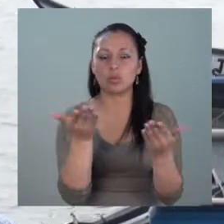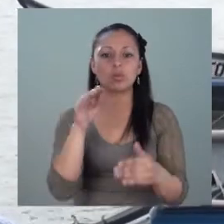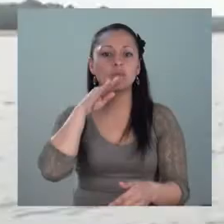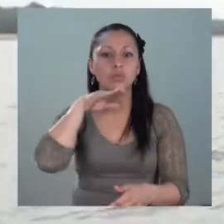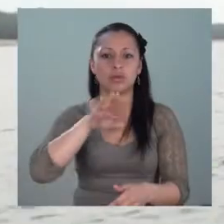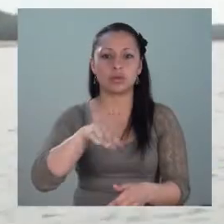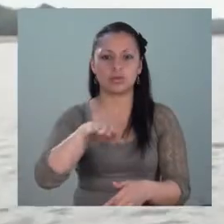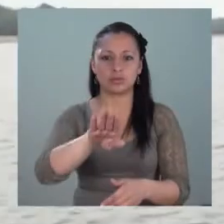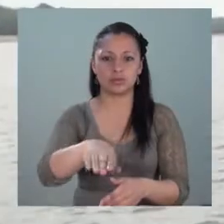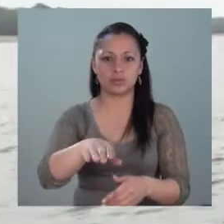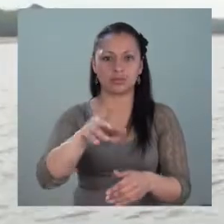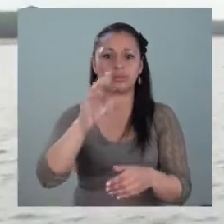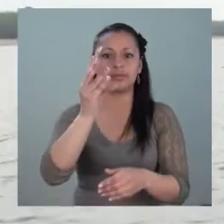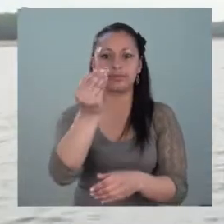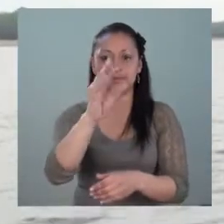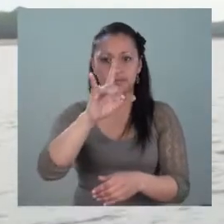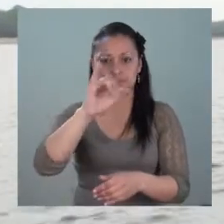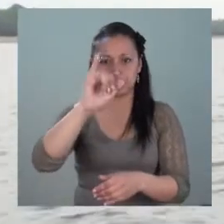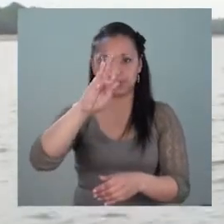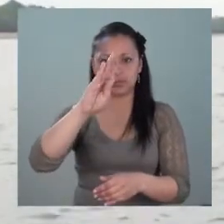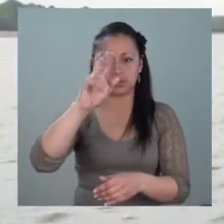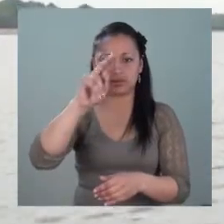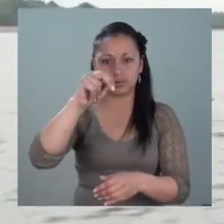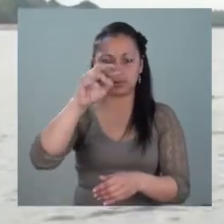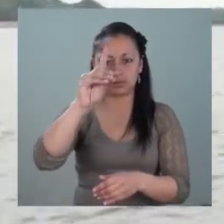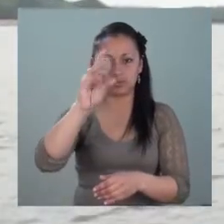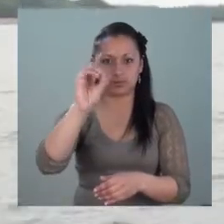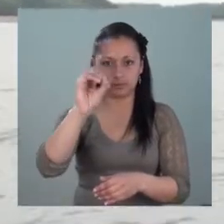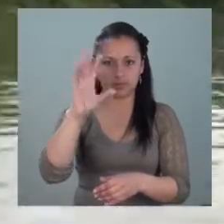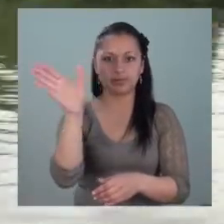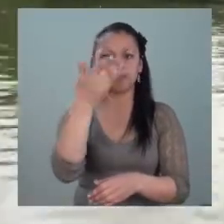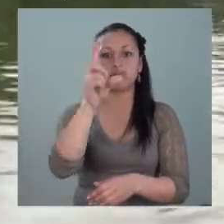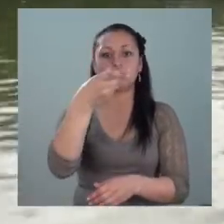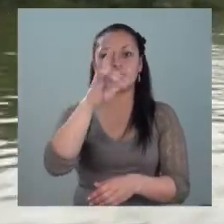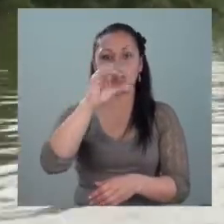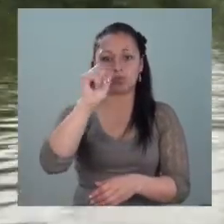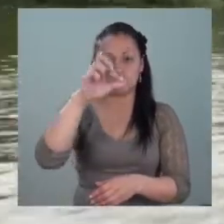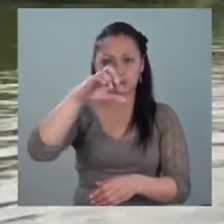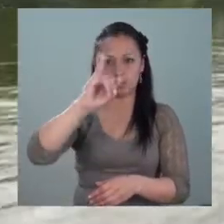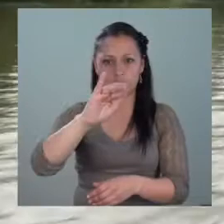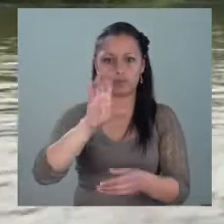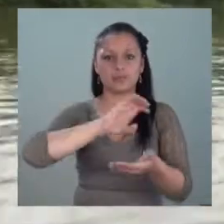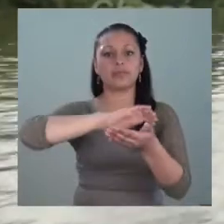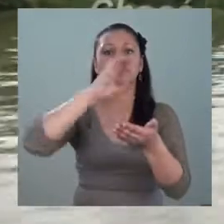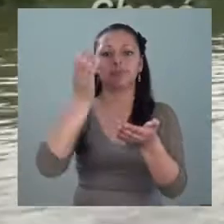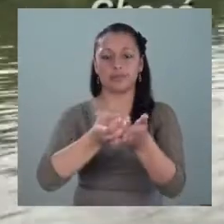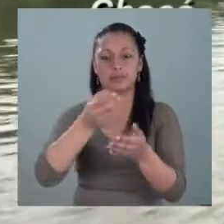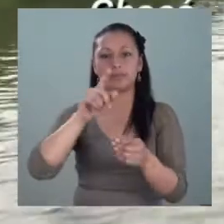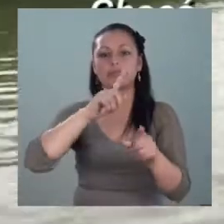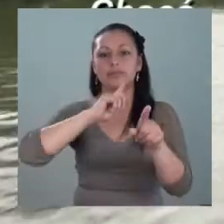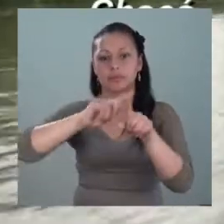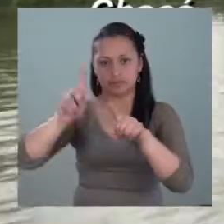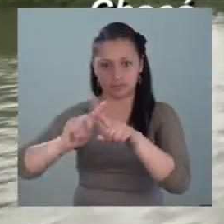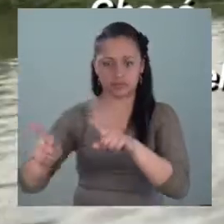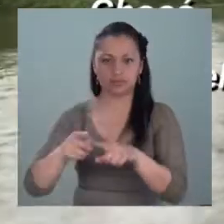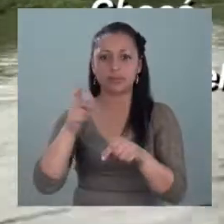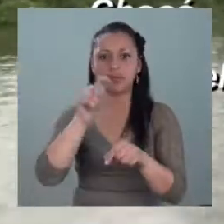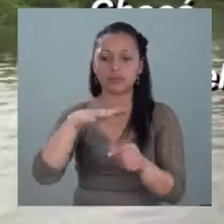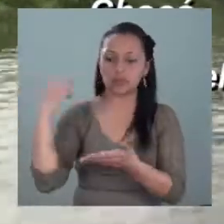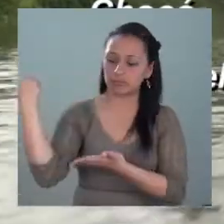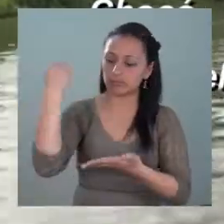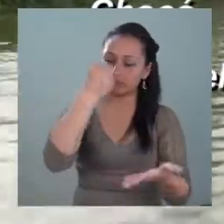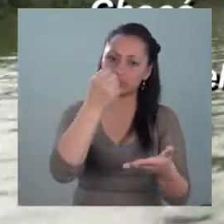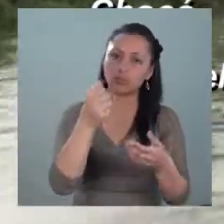inicialmente, que son Buenaventura, Quibdó, Guapi y Tumaco. Este es el plan que va a ser financiado